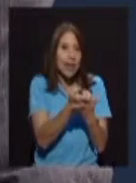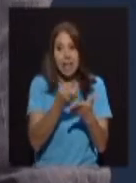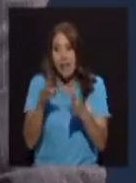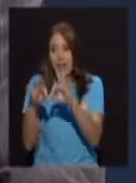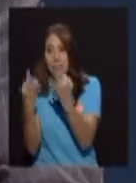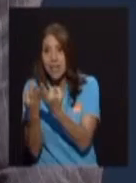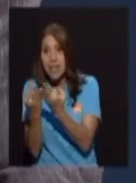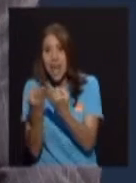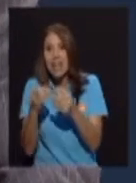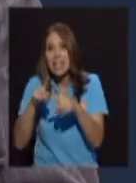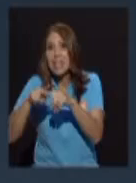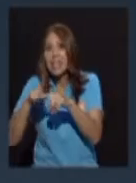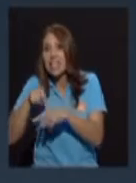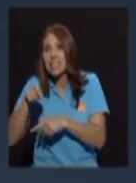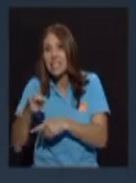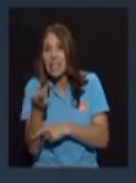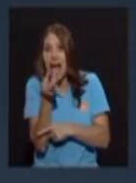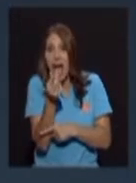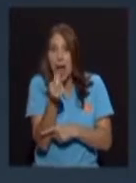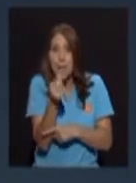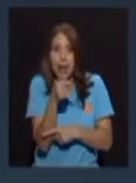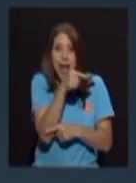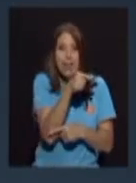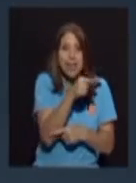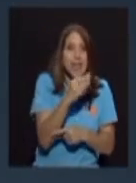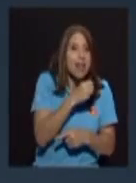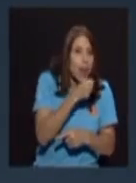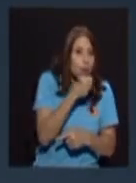mayores. La abuela cuidando a los nietos, es como